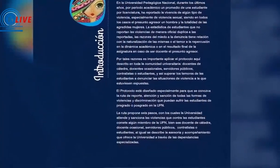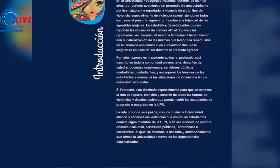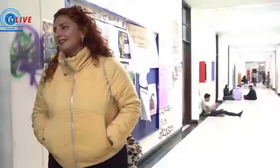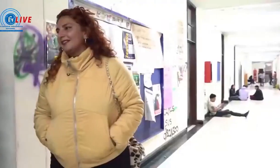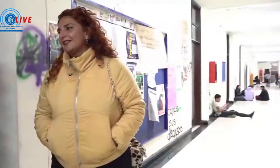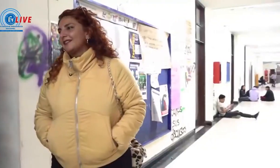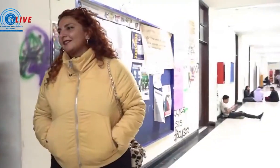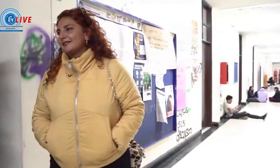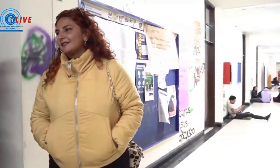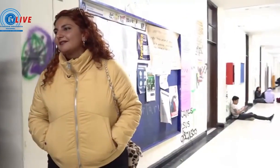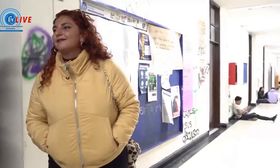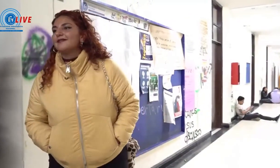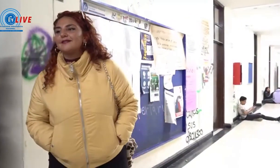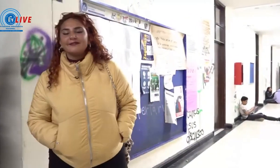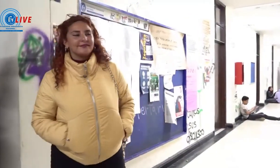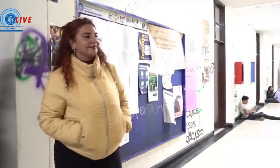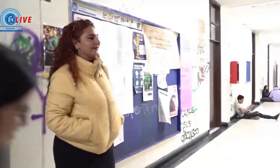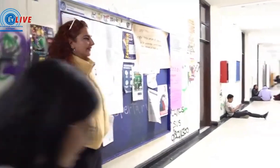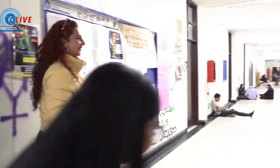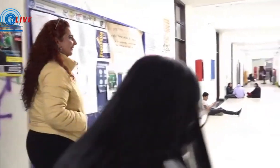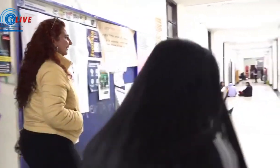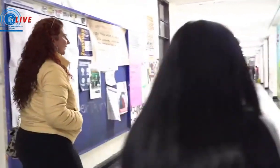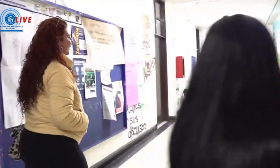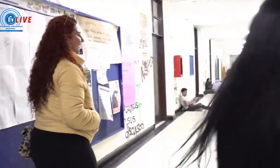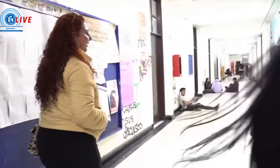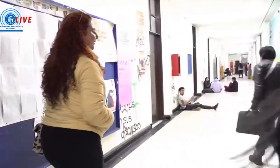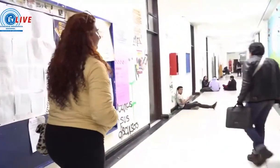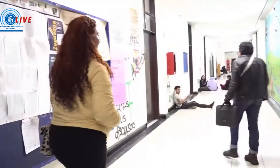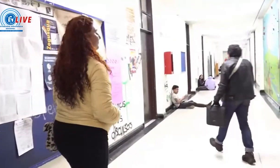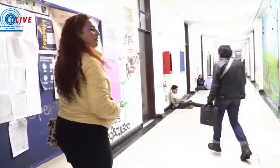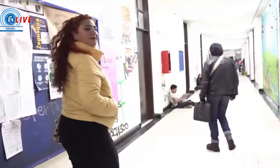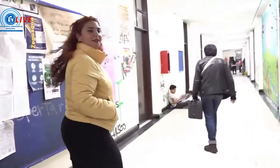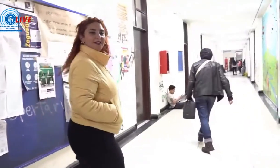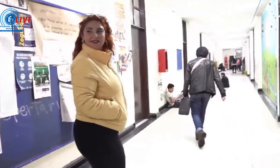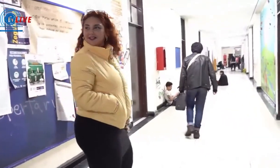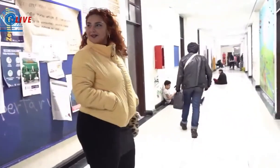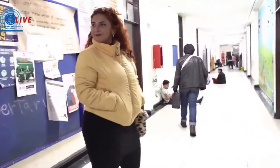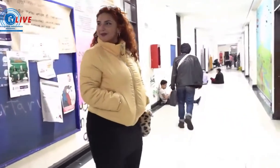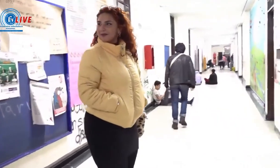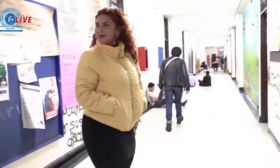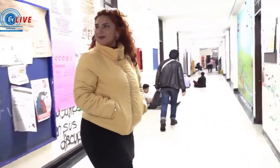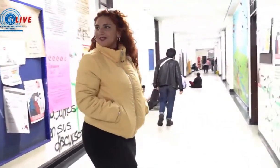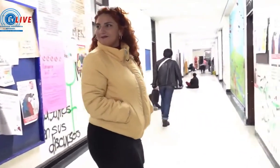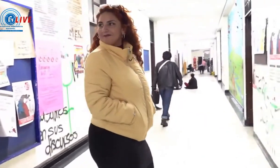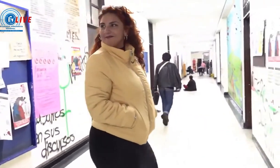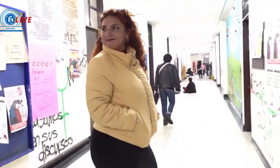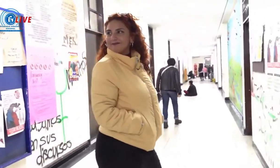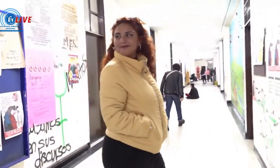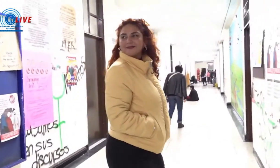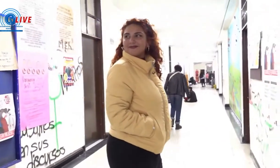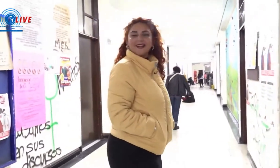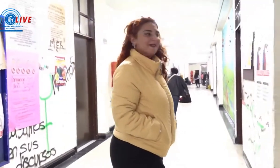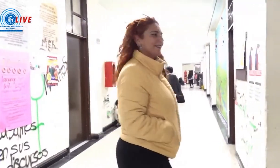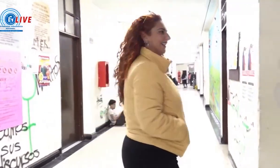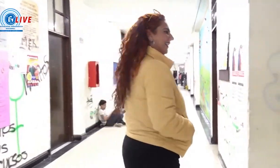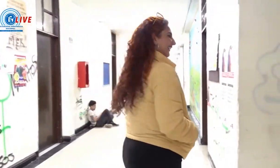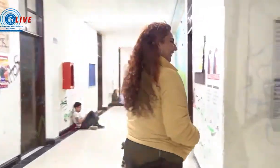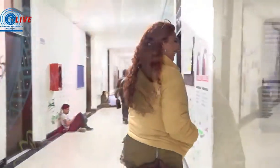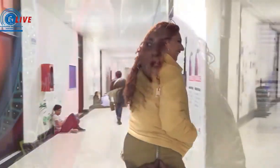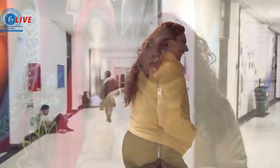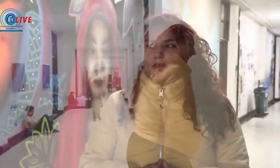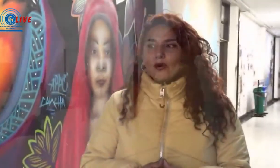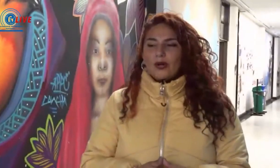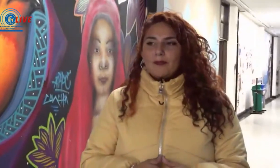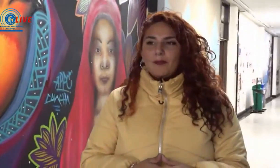de transversalización de igualdad y de géneros, y creo que esto ha sido un importante avance